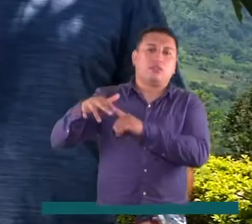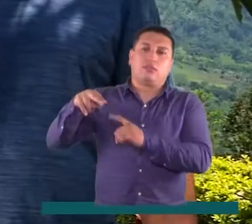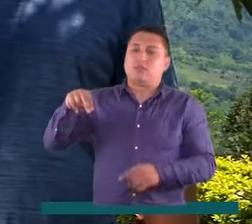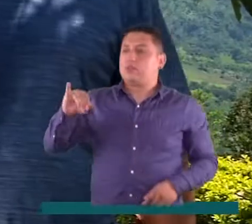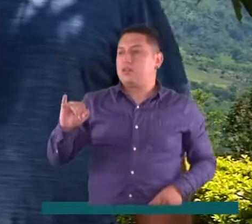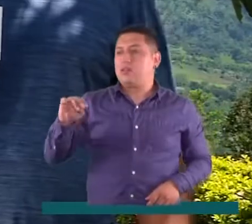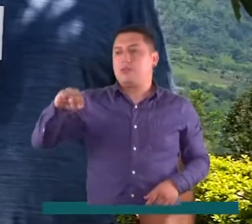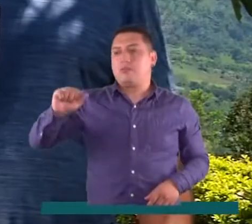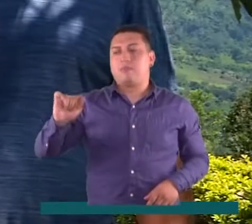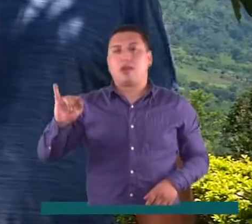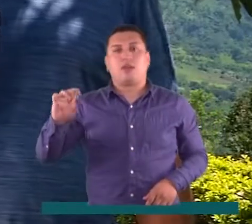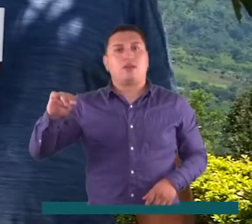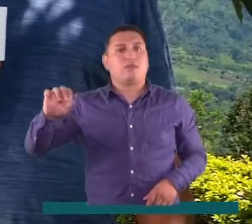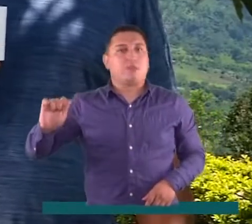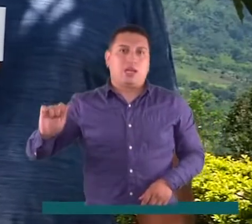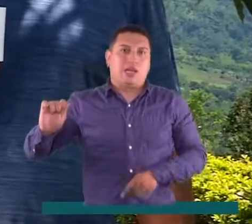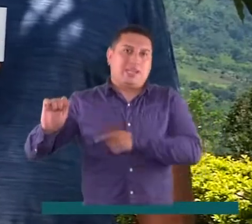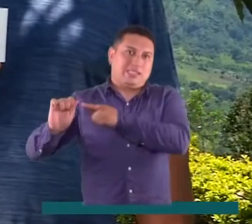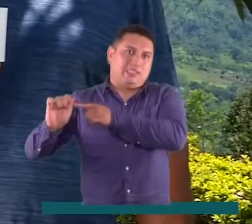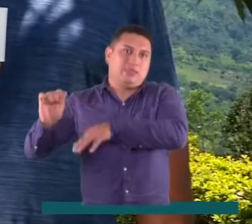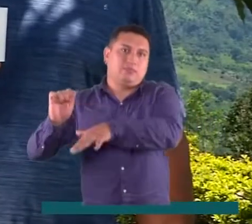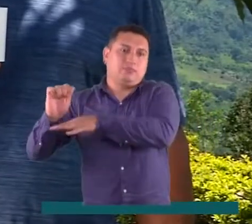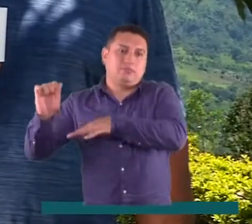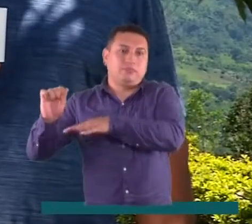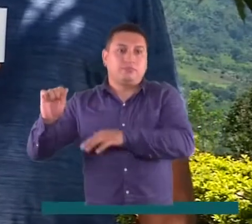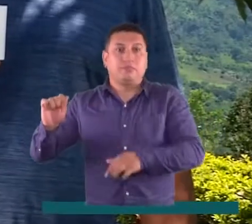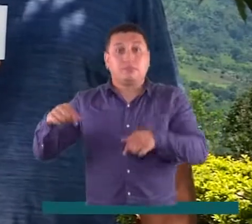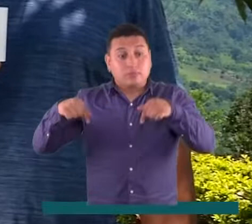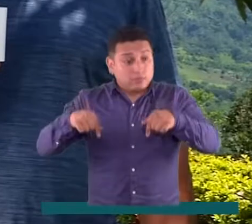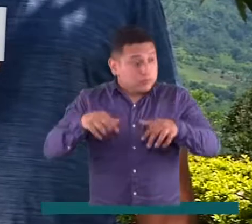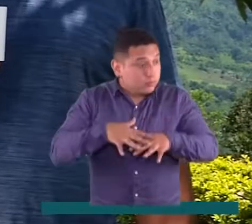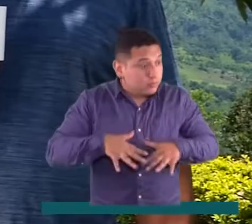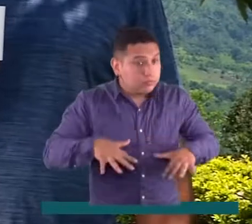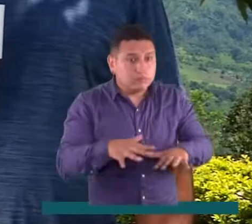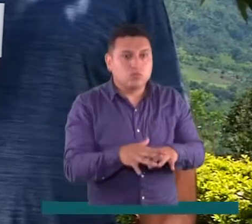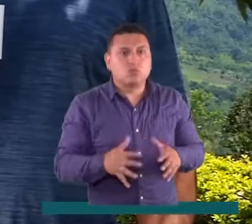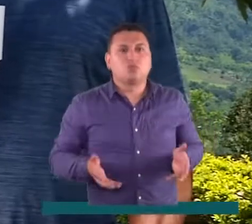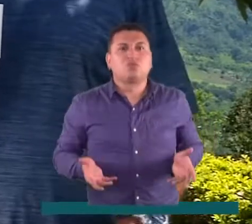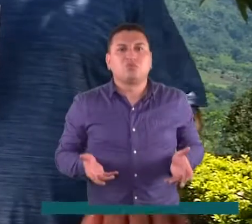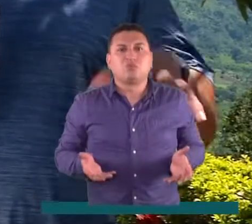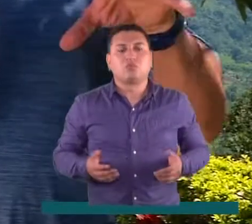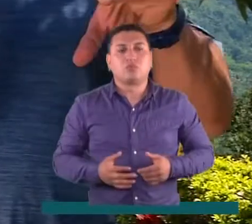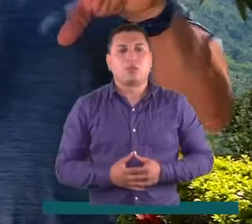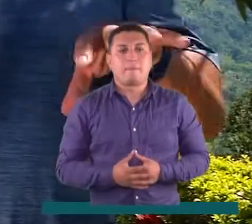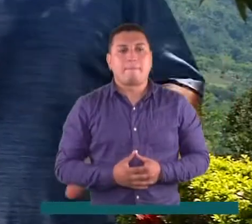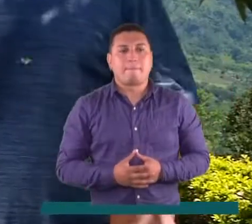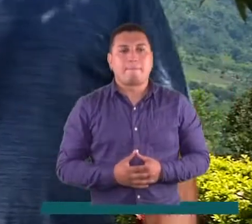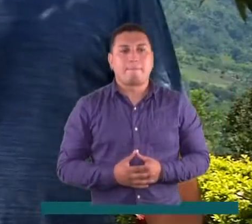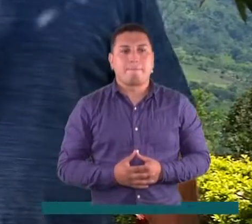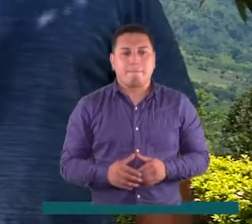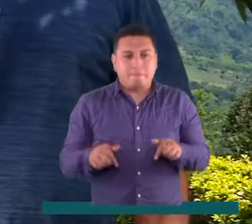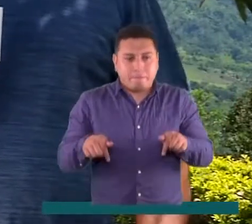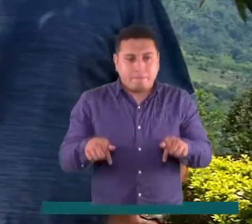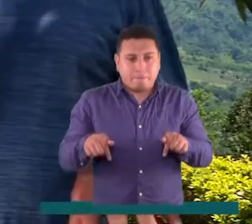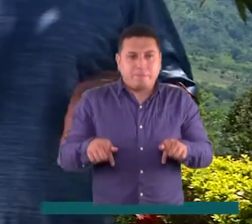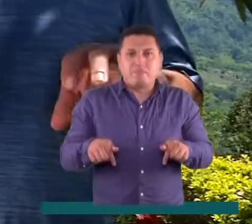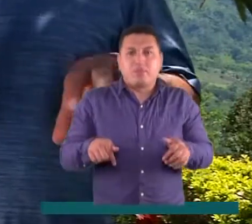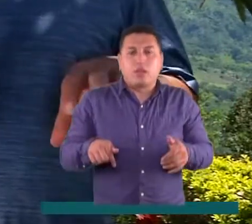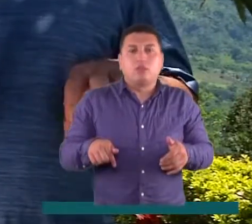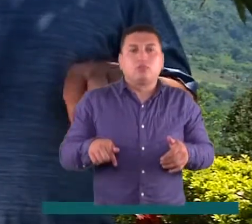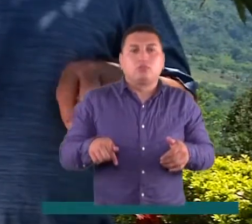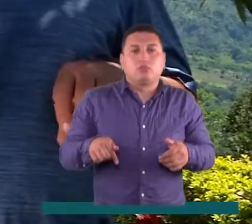abuelos son de acá de Nimaima. Mis abuelos eran de acá de Nimaima. De hecho, este terreno donde estamos